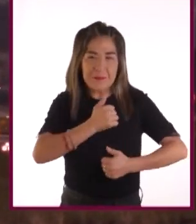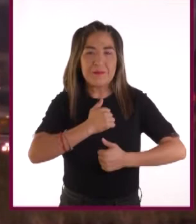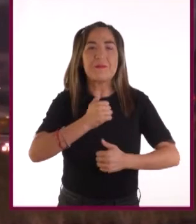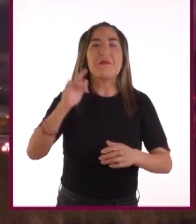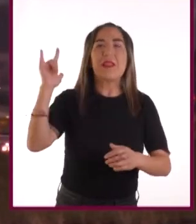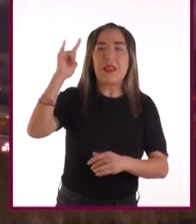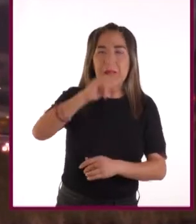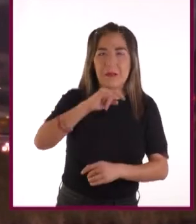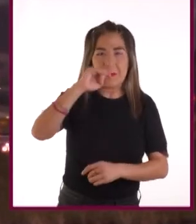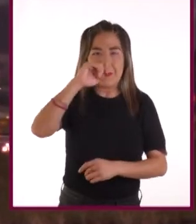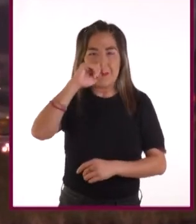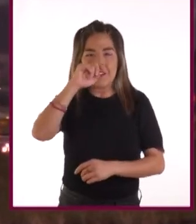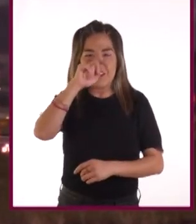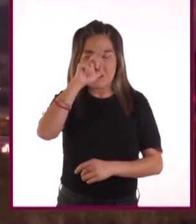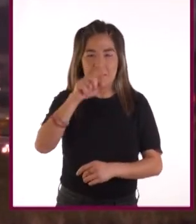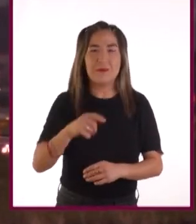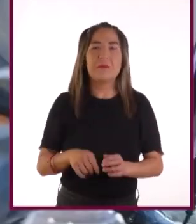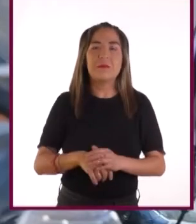milicia, la aviación,